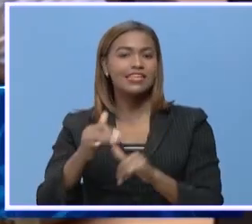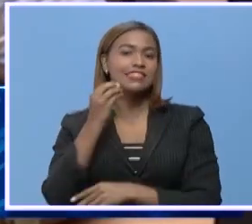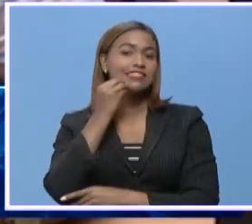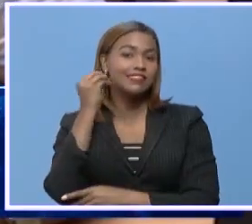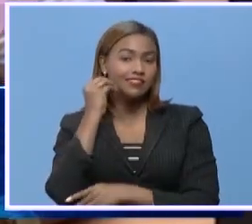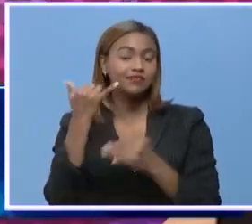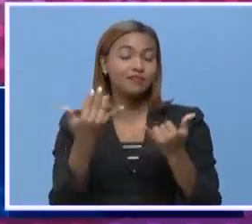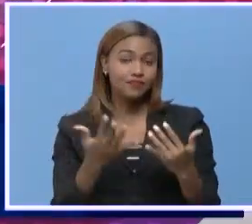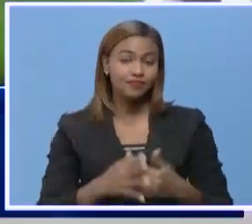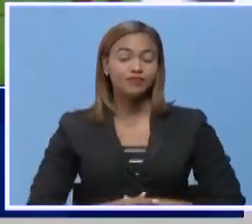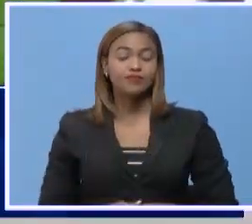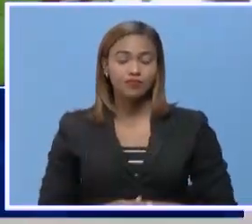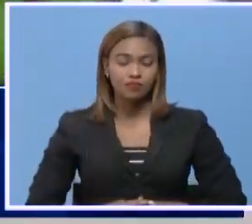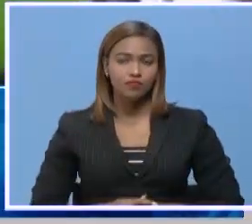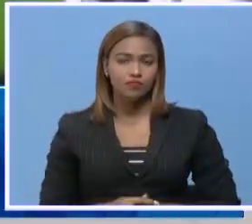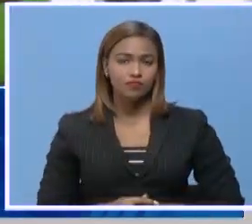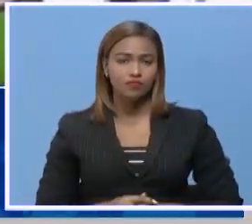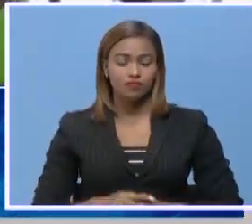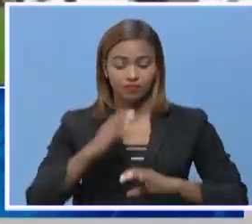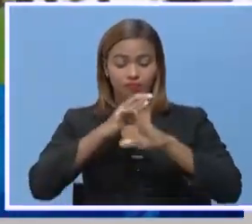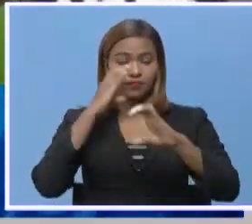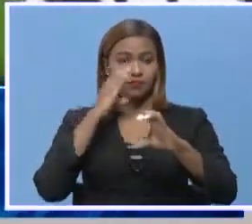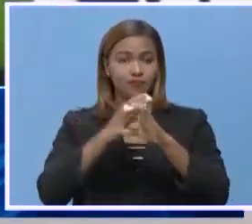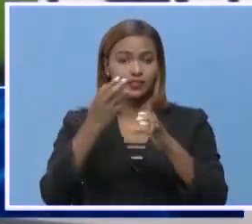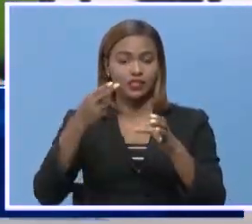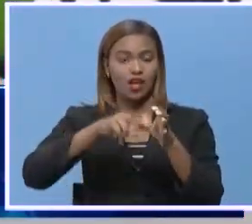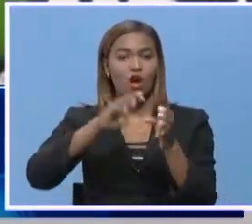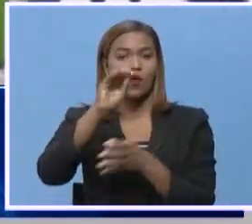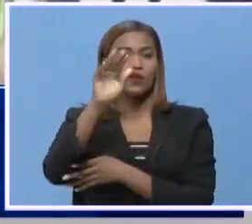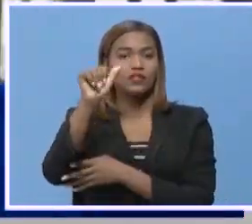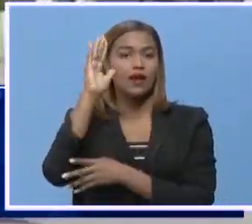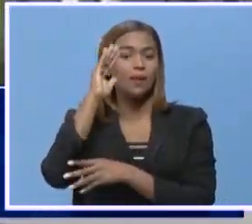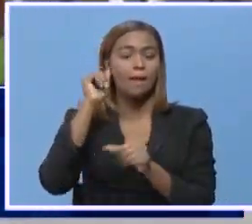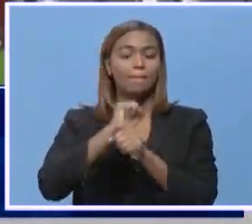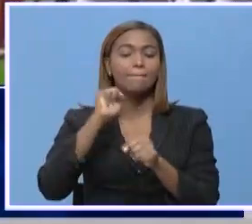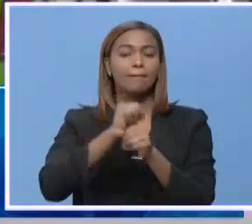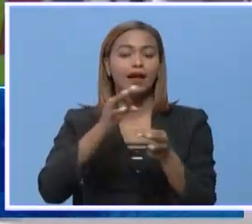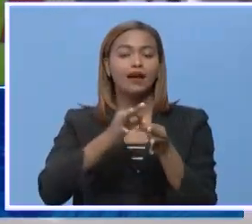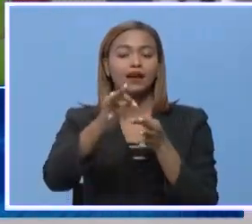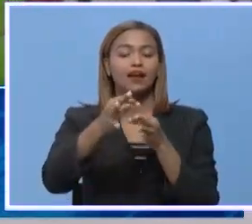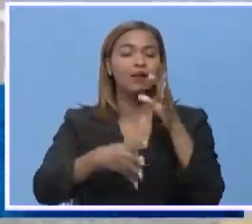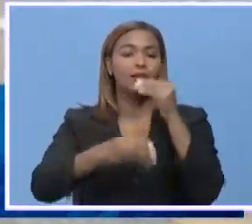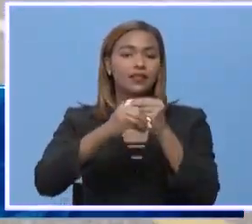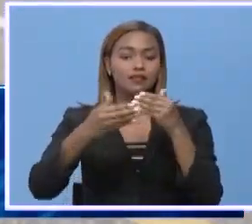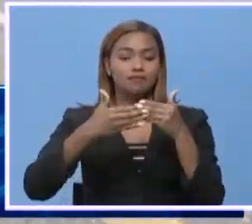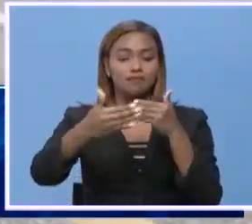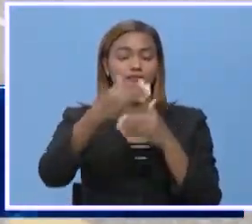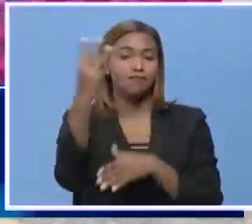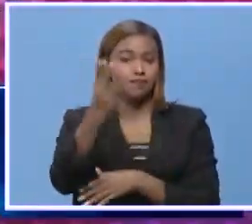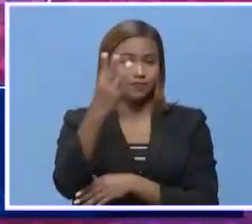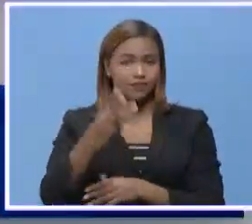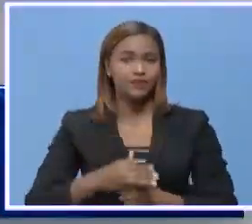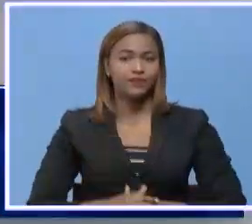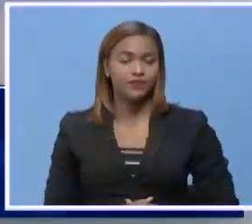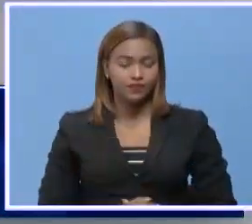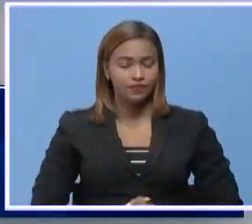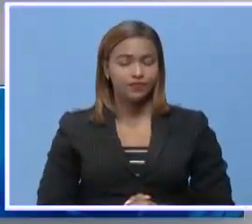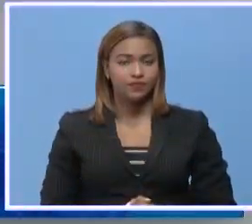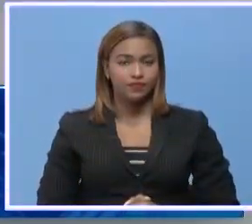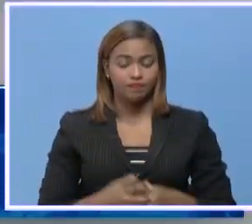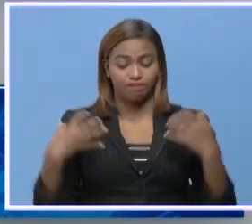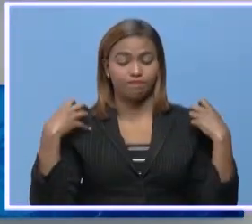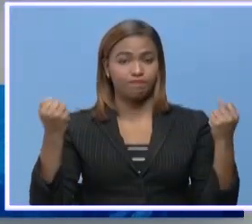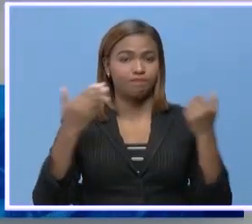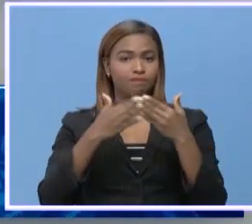de queda. La ONSA extenderá su horario de labores a partir del próximo miércoles.